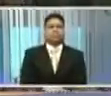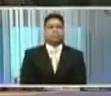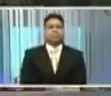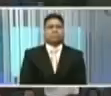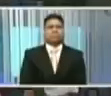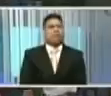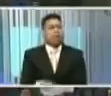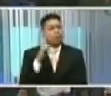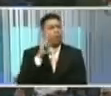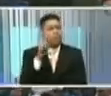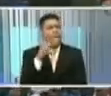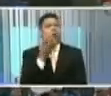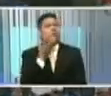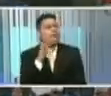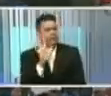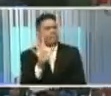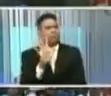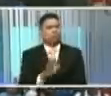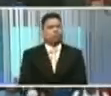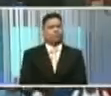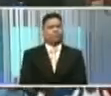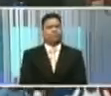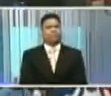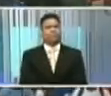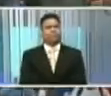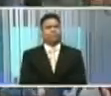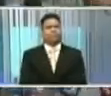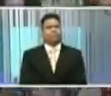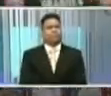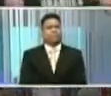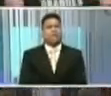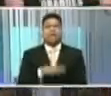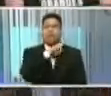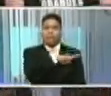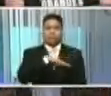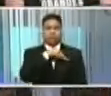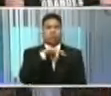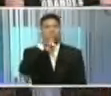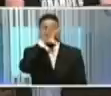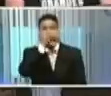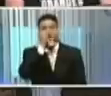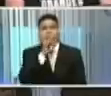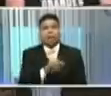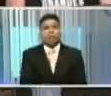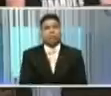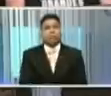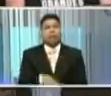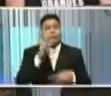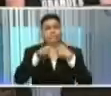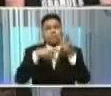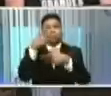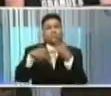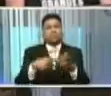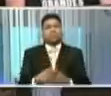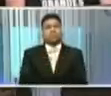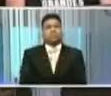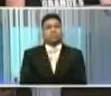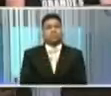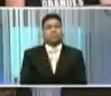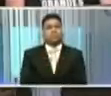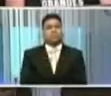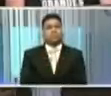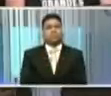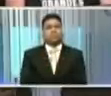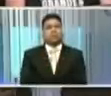Ahora fíjense un ejemplo. La Misión Nevado van a producir para